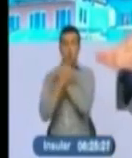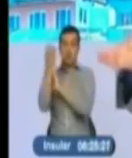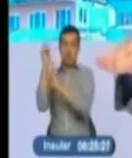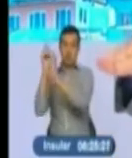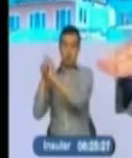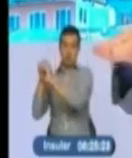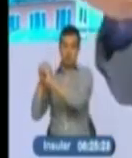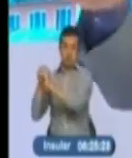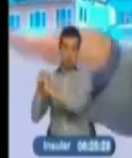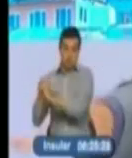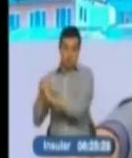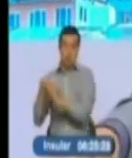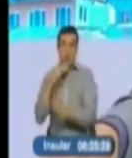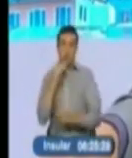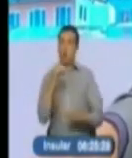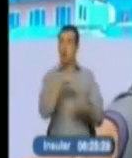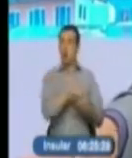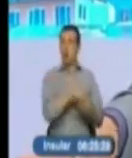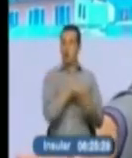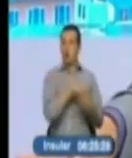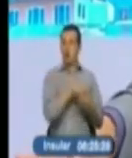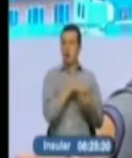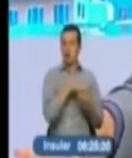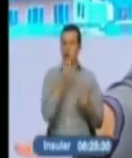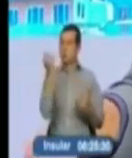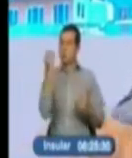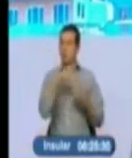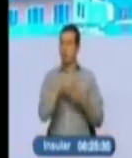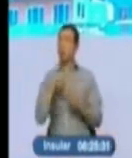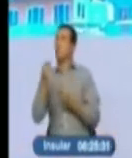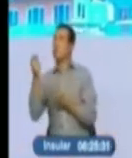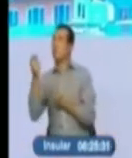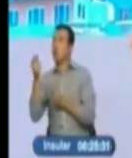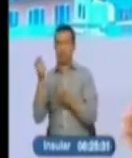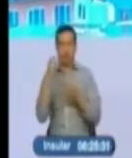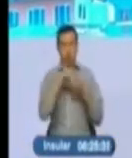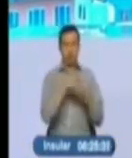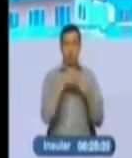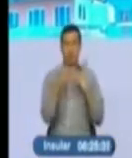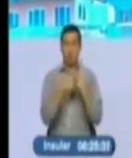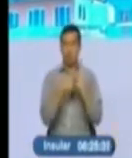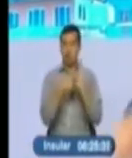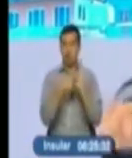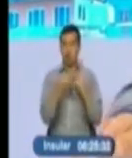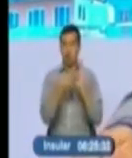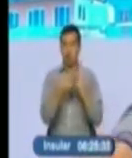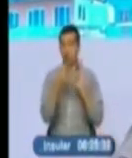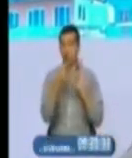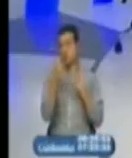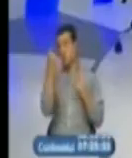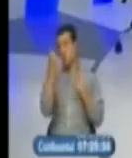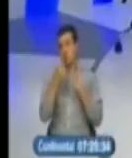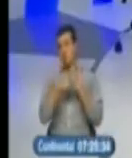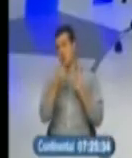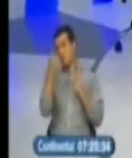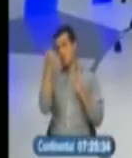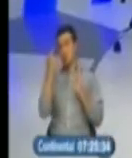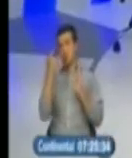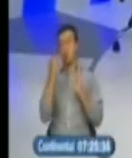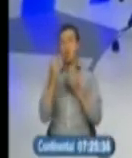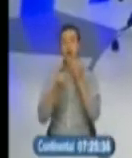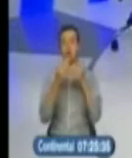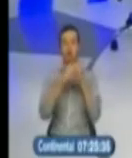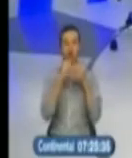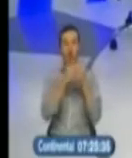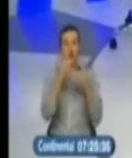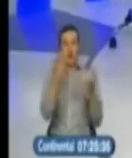está el encaje, mejor la dejo acá. ¿De acuerdo? Si elimino ese impuesto, inmediatamente salen los